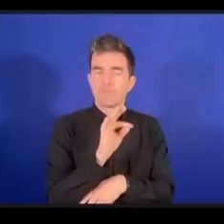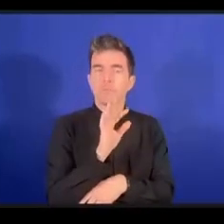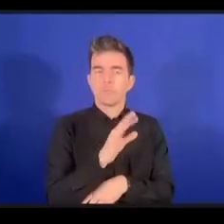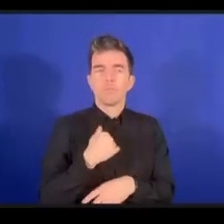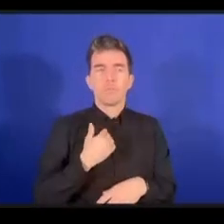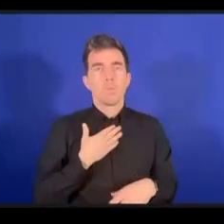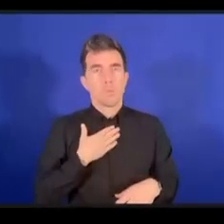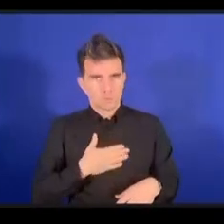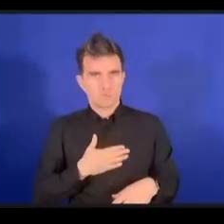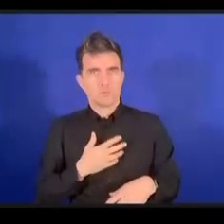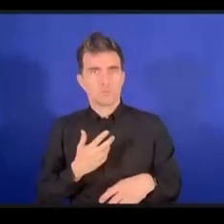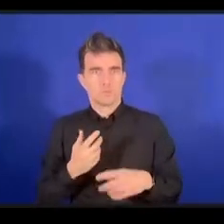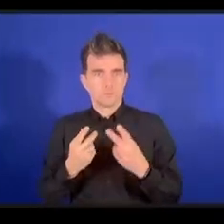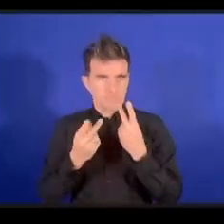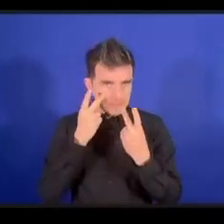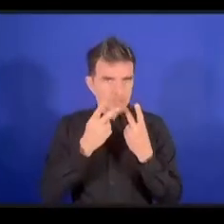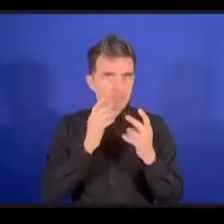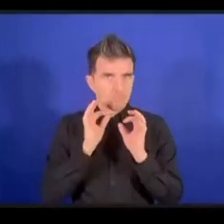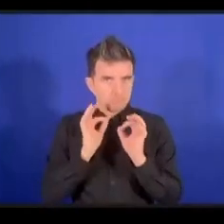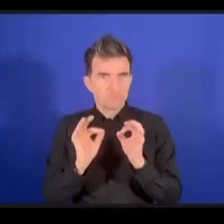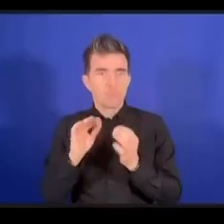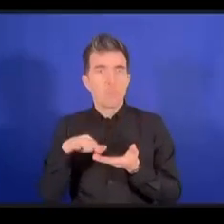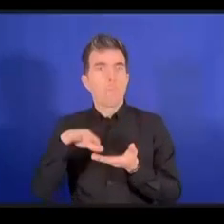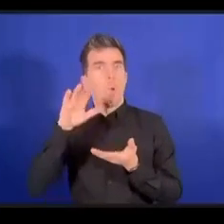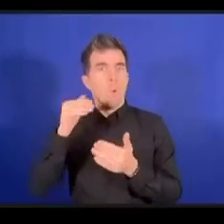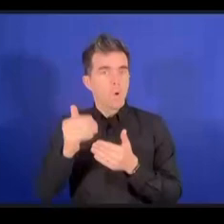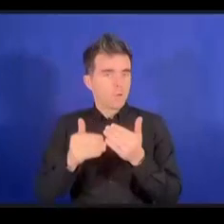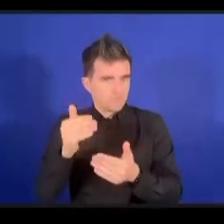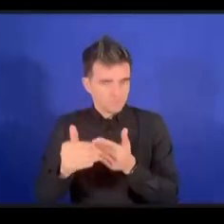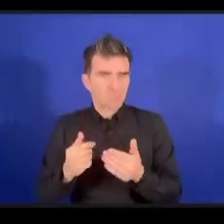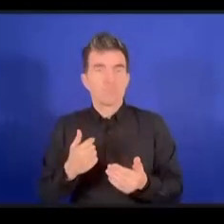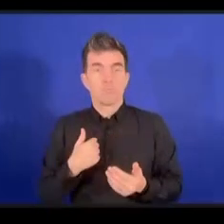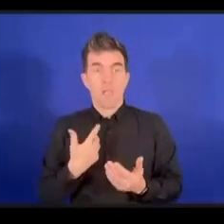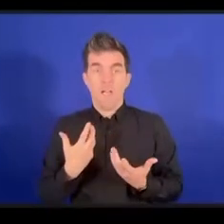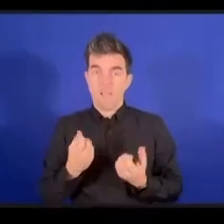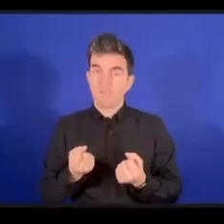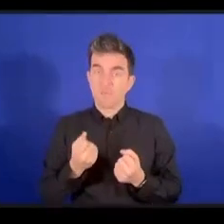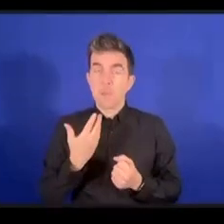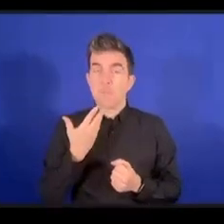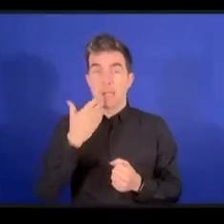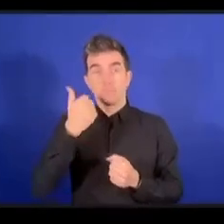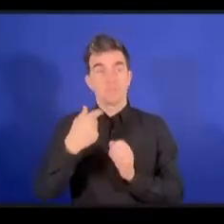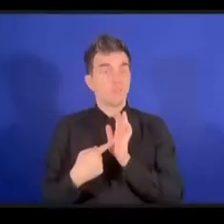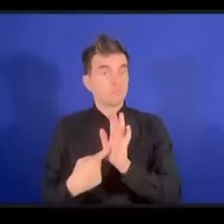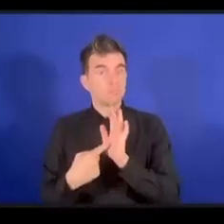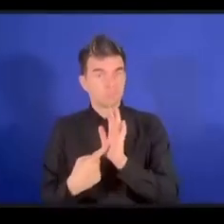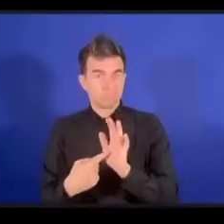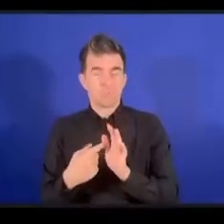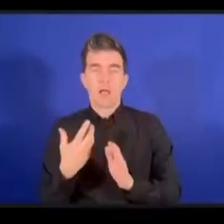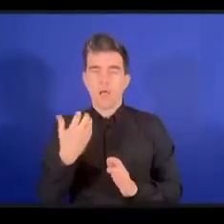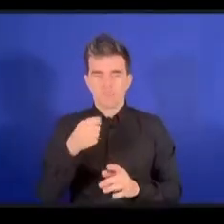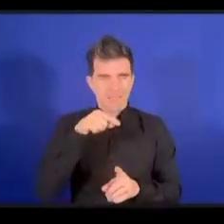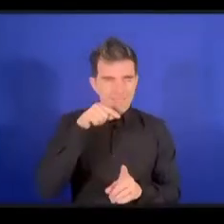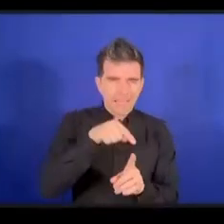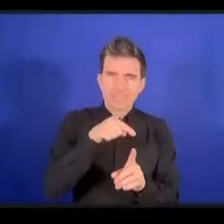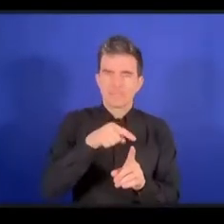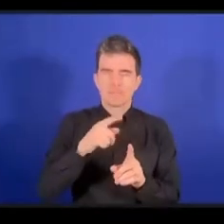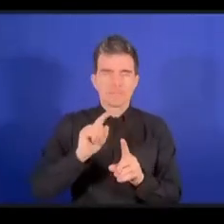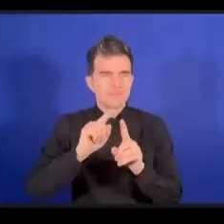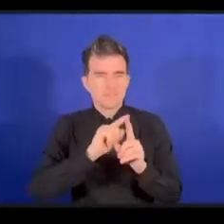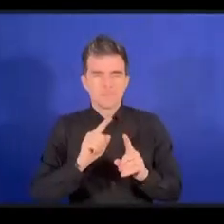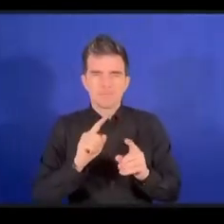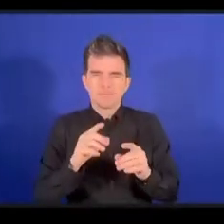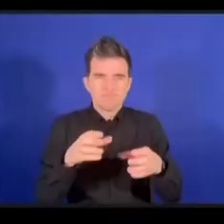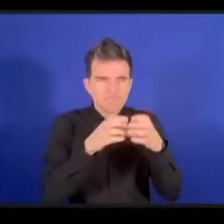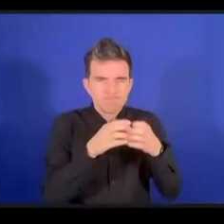hacer que suceda con más frecuencia y desde luego tenemos un ejemplo mucho mejor aquí de ese tipo de colaboración y la forma